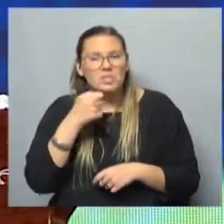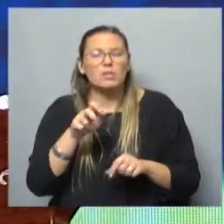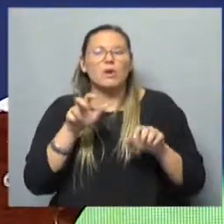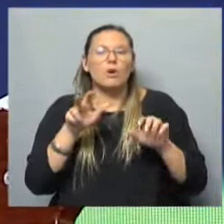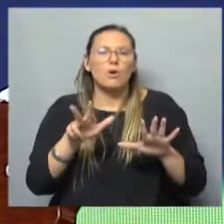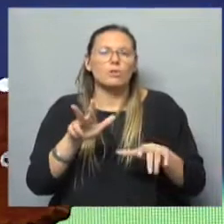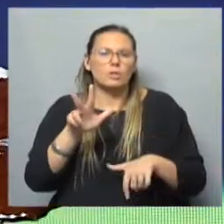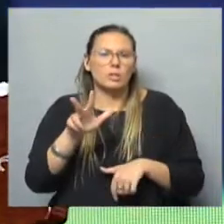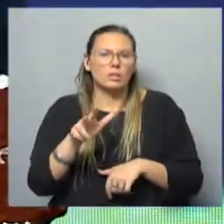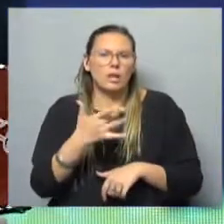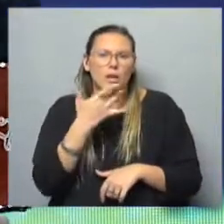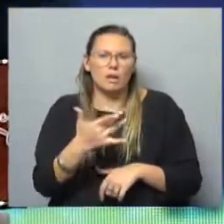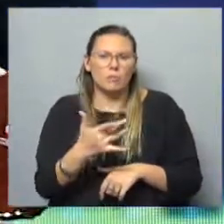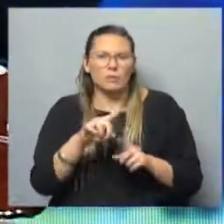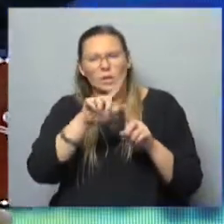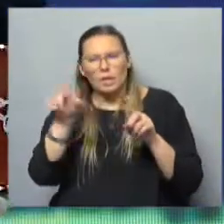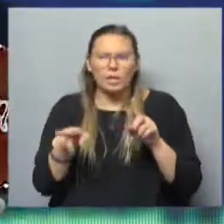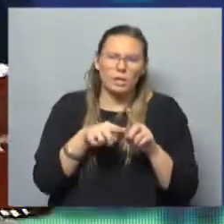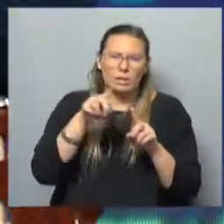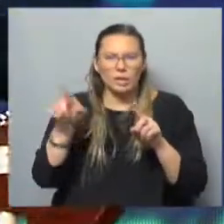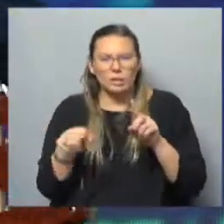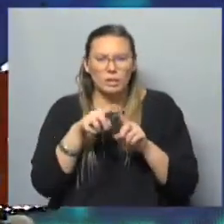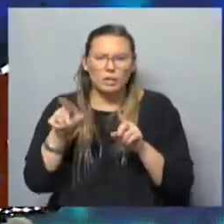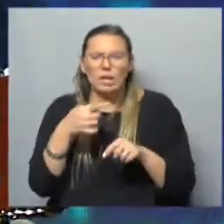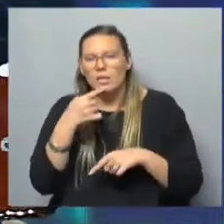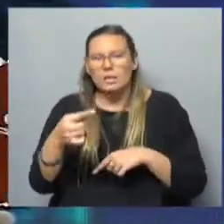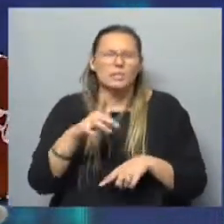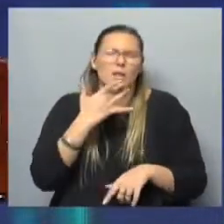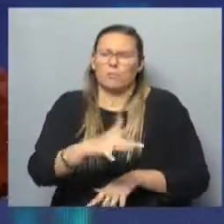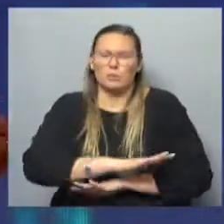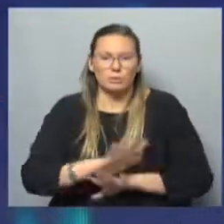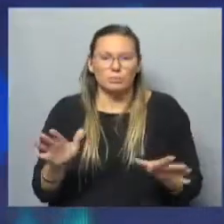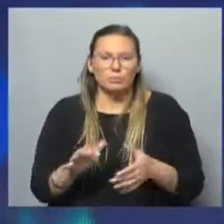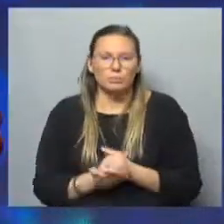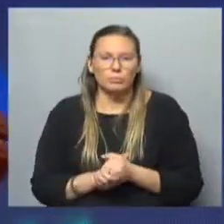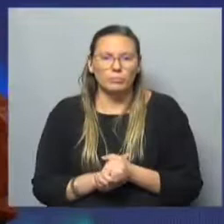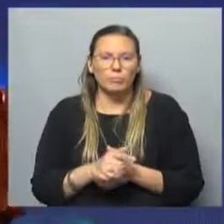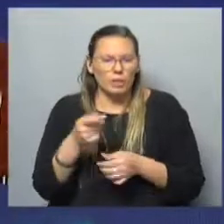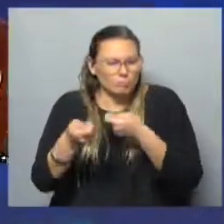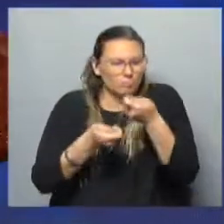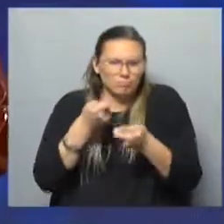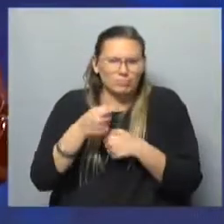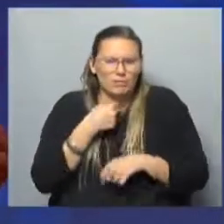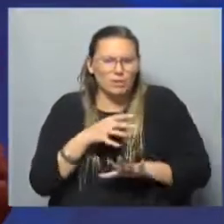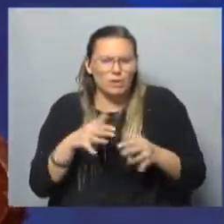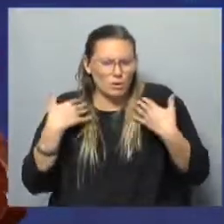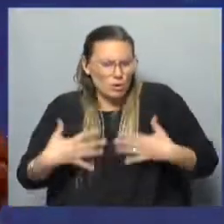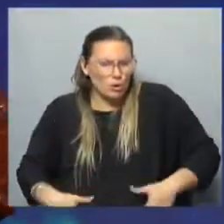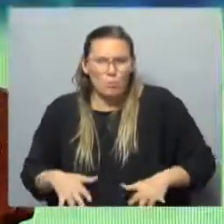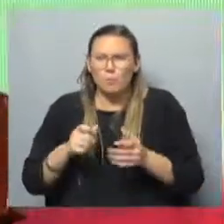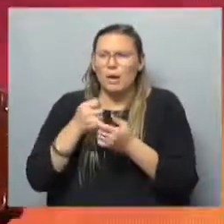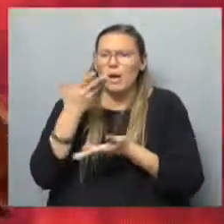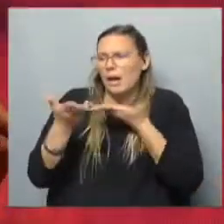año precioso que cantaba, gira todo, se dice, era una maravilla, los arreglos, la ropa, toda la